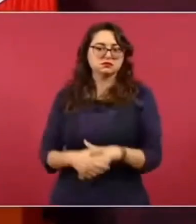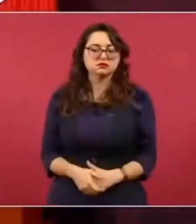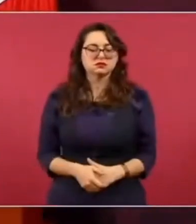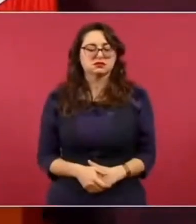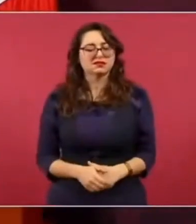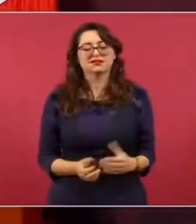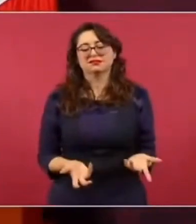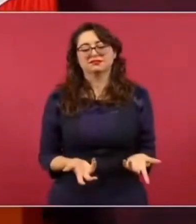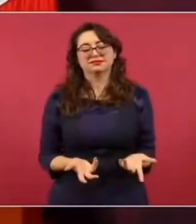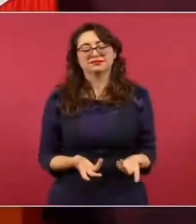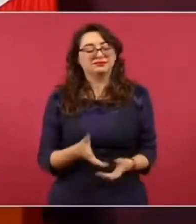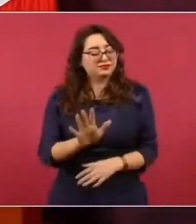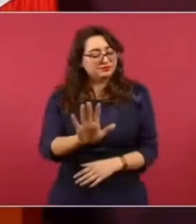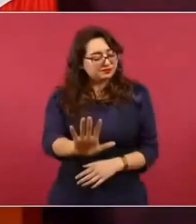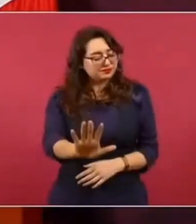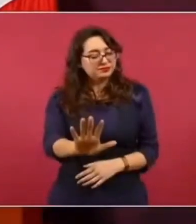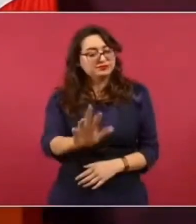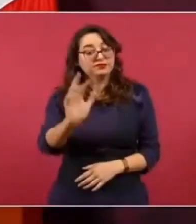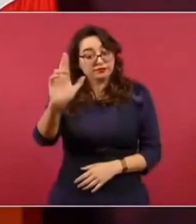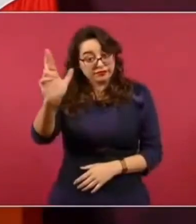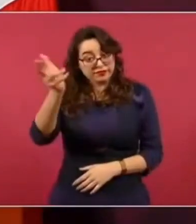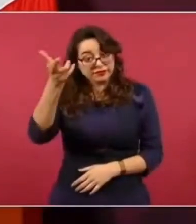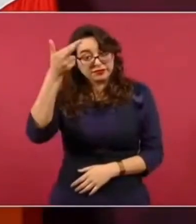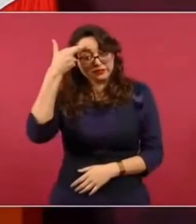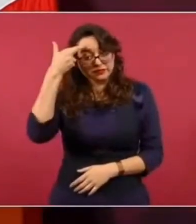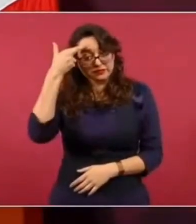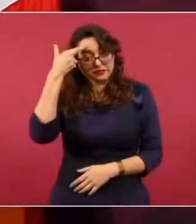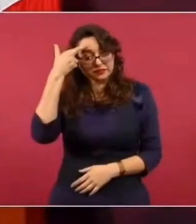recordar algo que tú mencionaste.